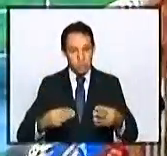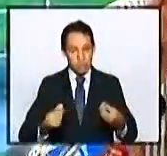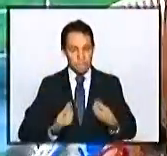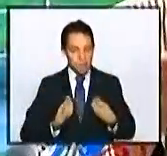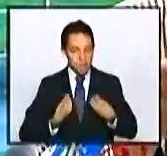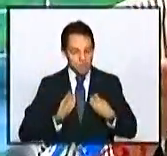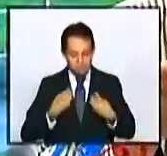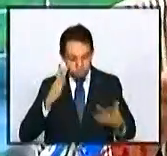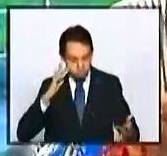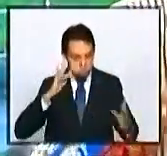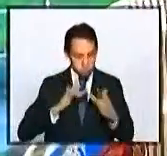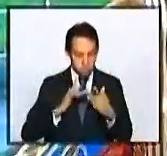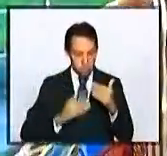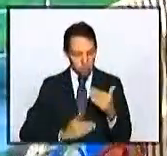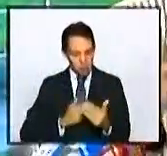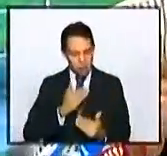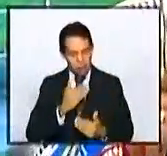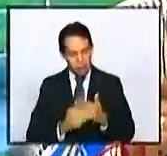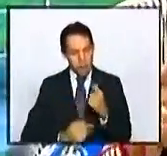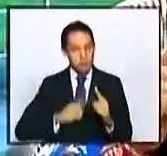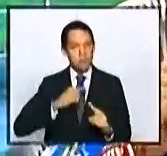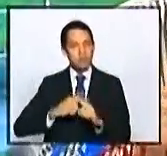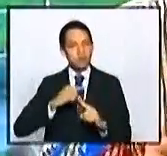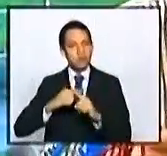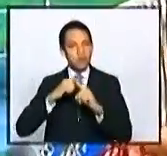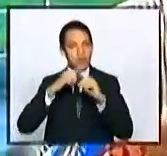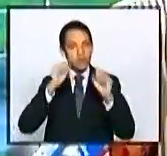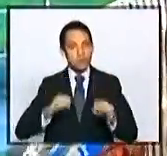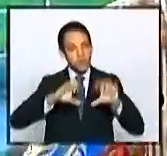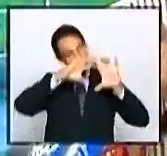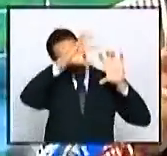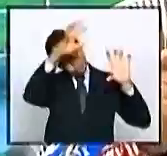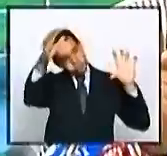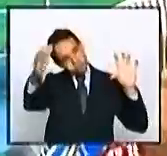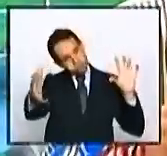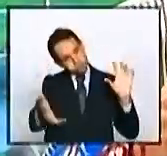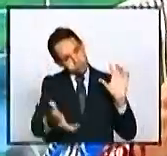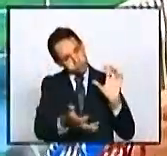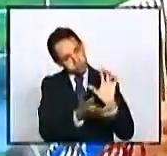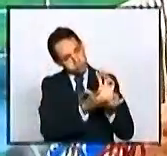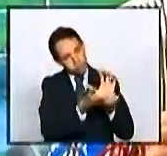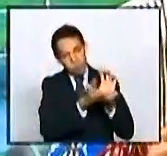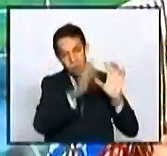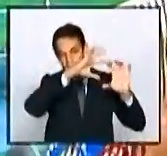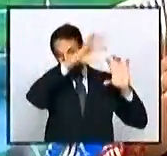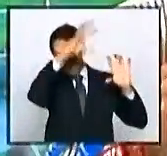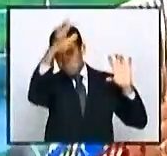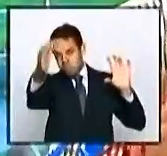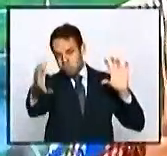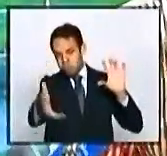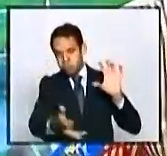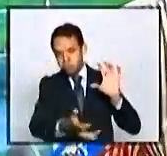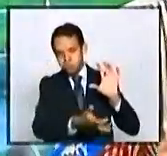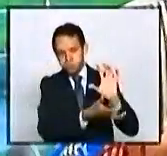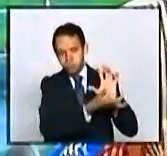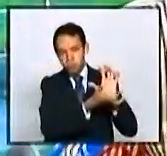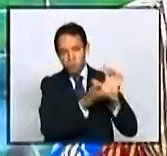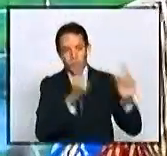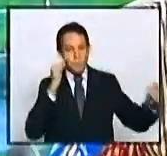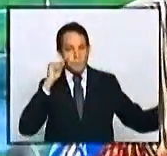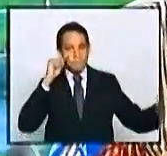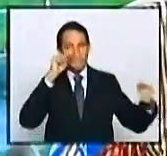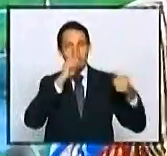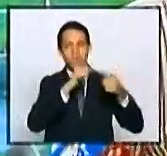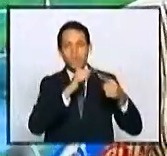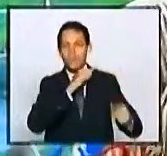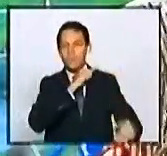humana florezca, que la gente en el planeta, que la gente encuentre el sentido y el norte al que debemos apuntarle